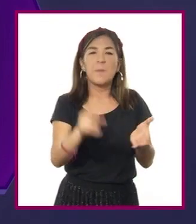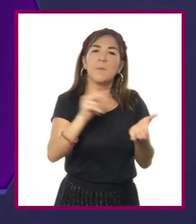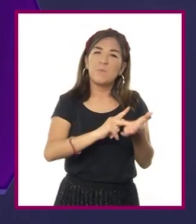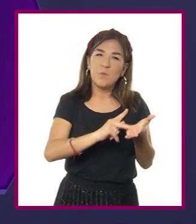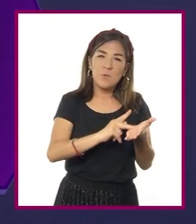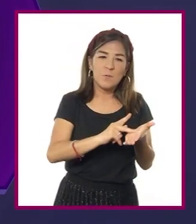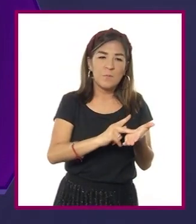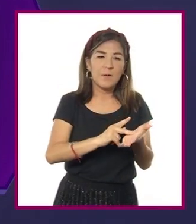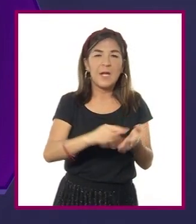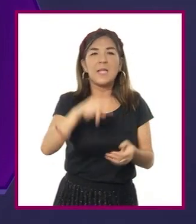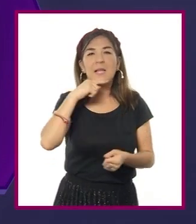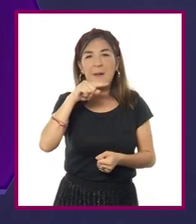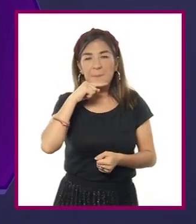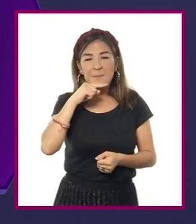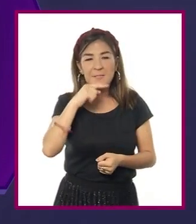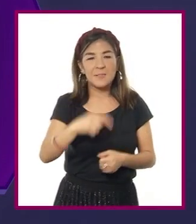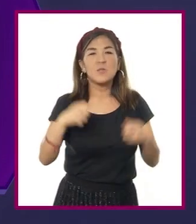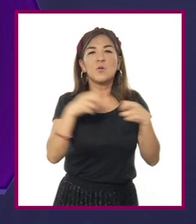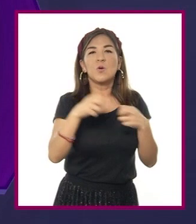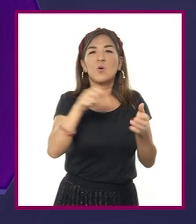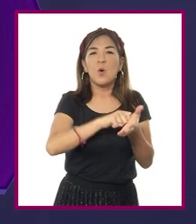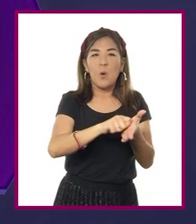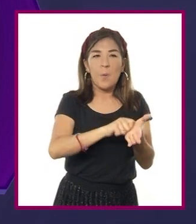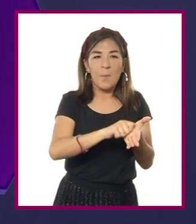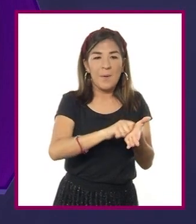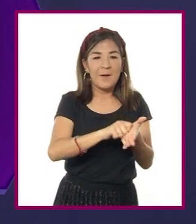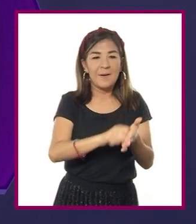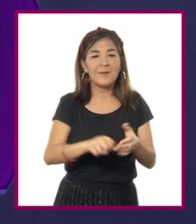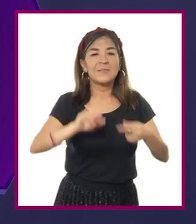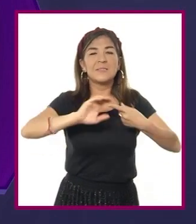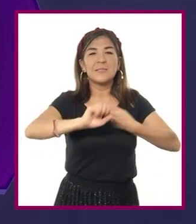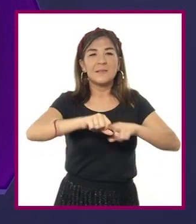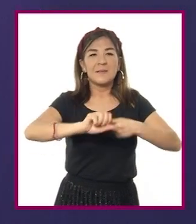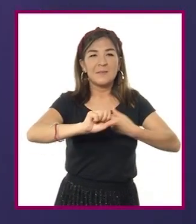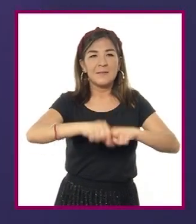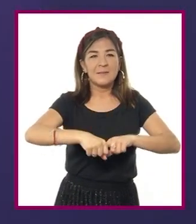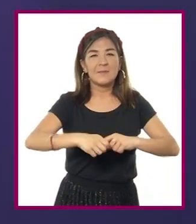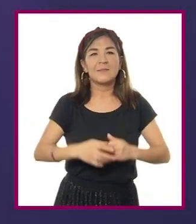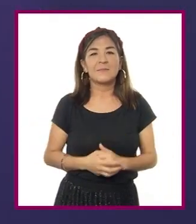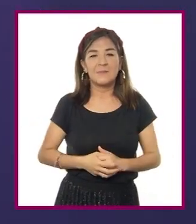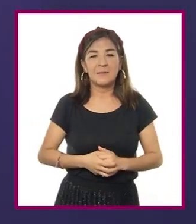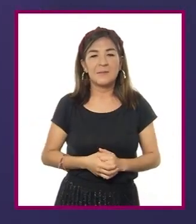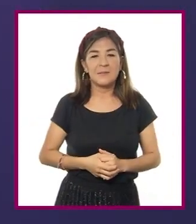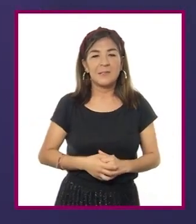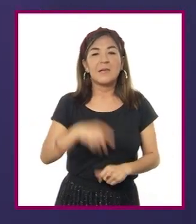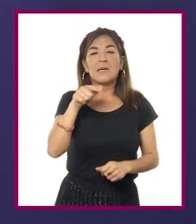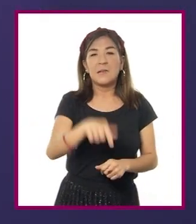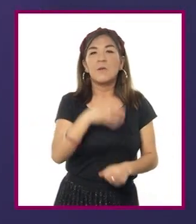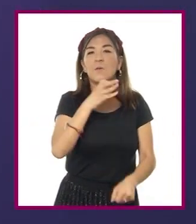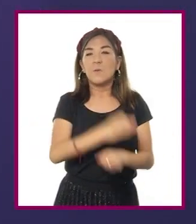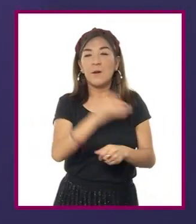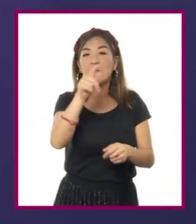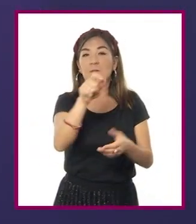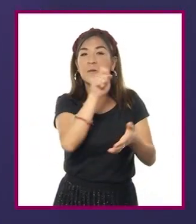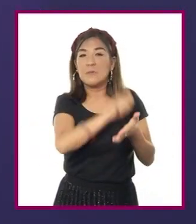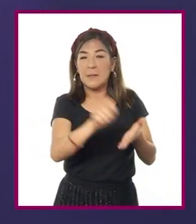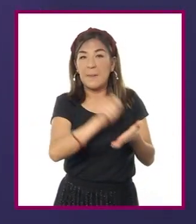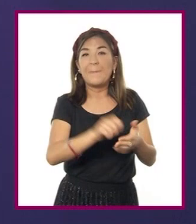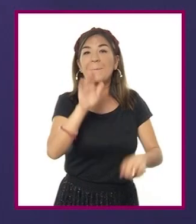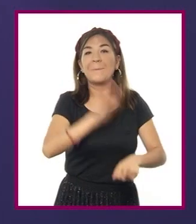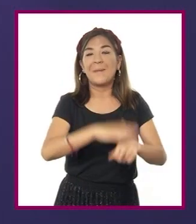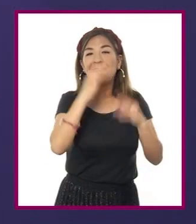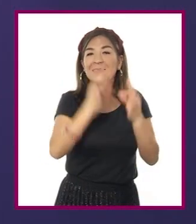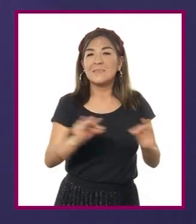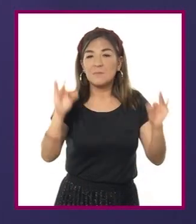bolígrafo, lápiz, goma, sacapuntas. Tomen nota de los aspectos que consideren más